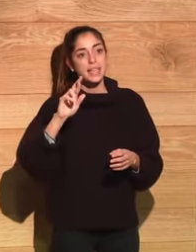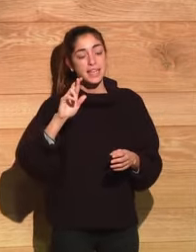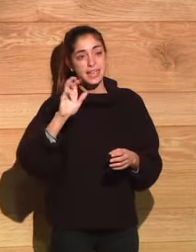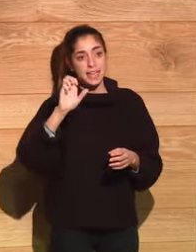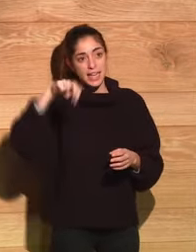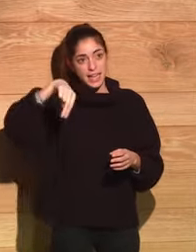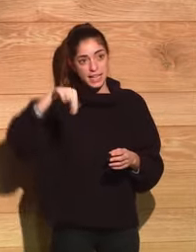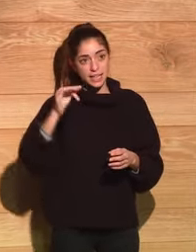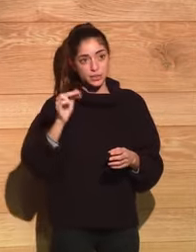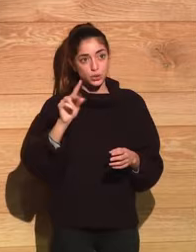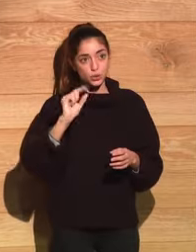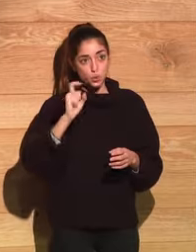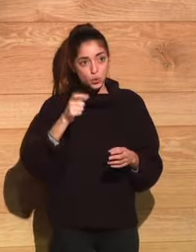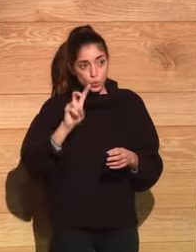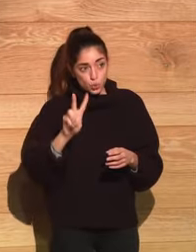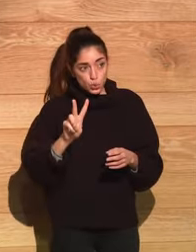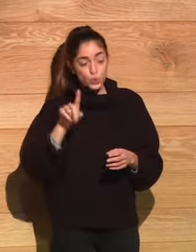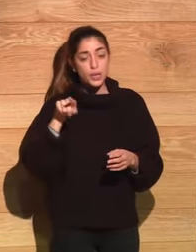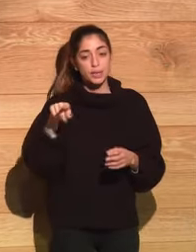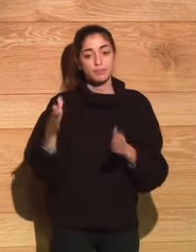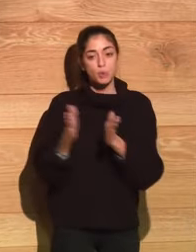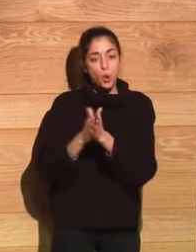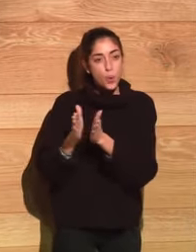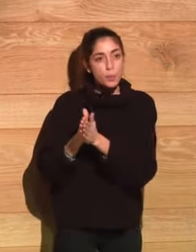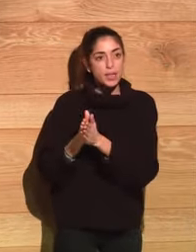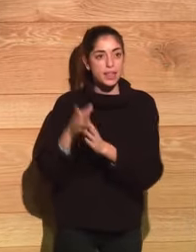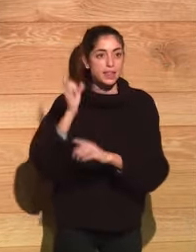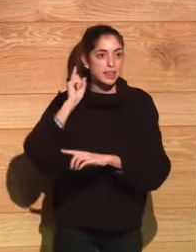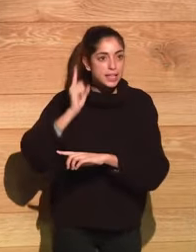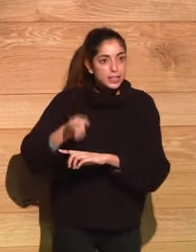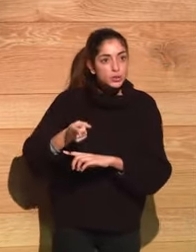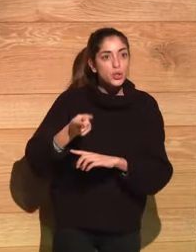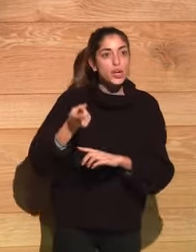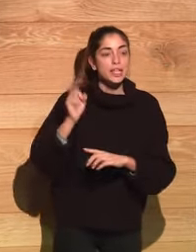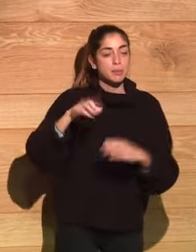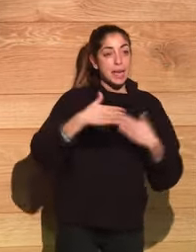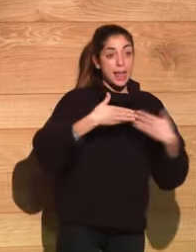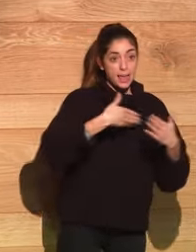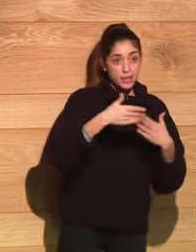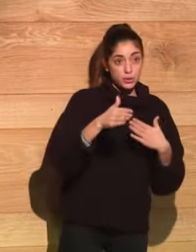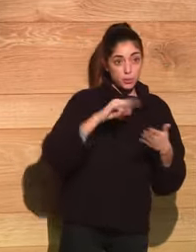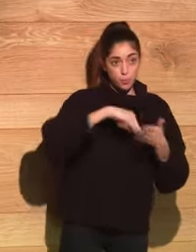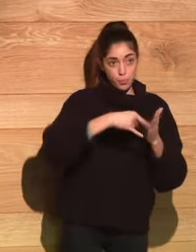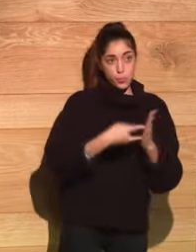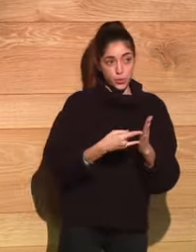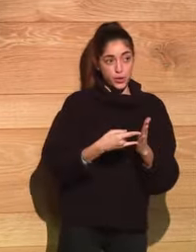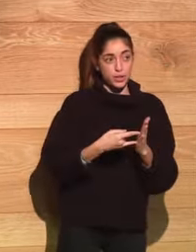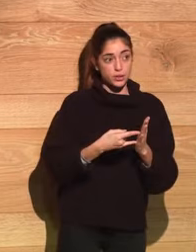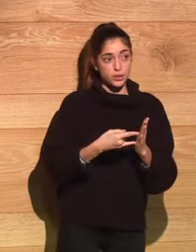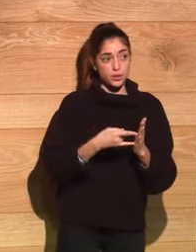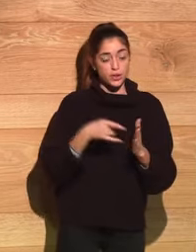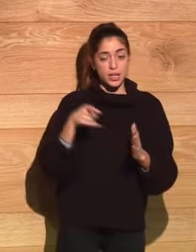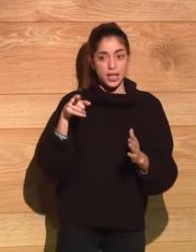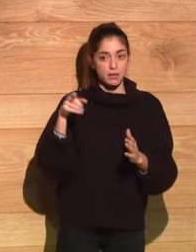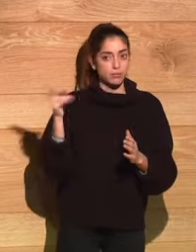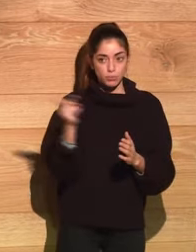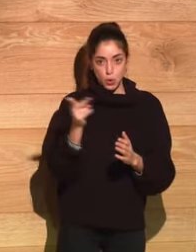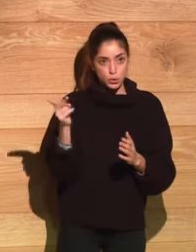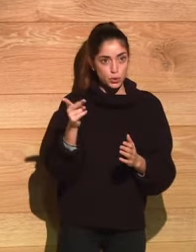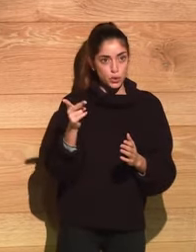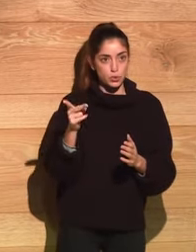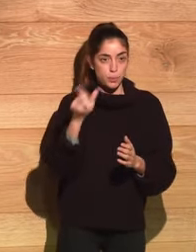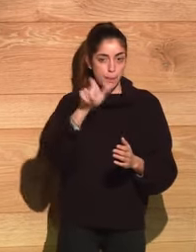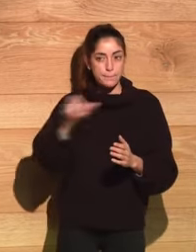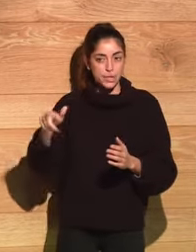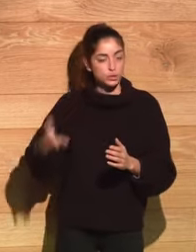la que aprovecho también para saludar, subdirectora y editora del proyecto, pues han sido piezas fundamentales